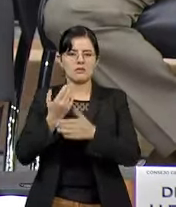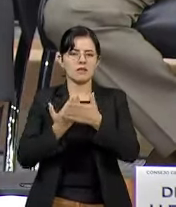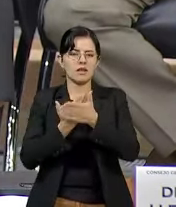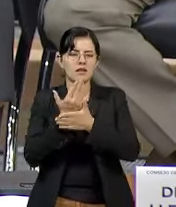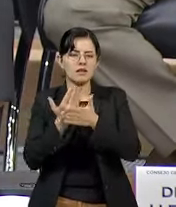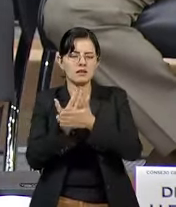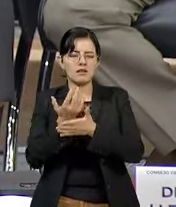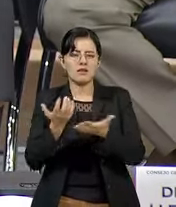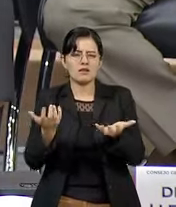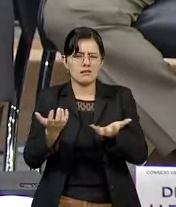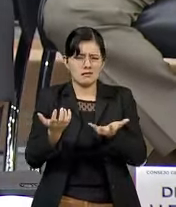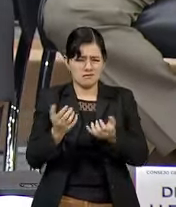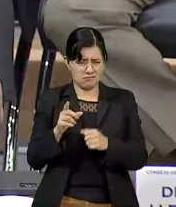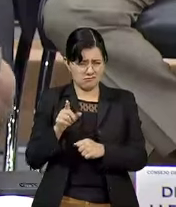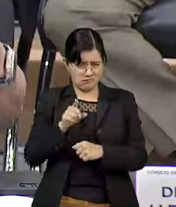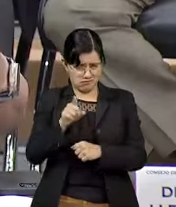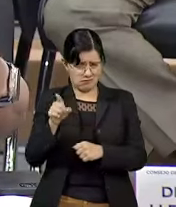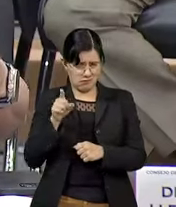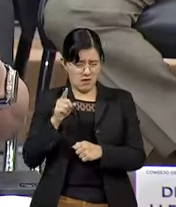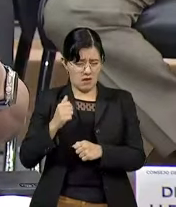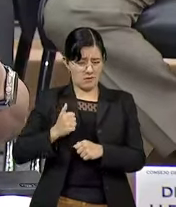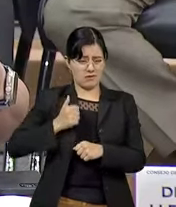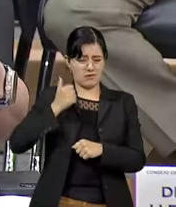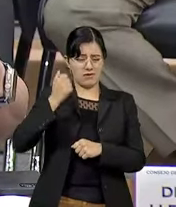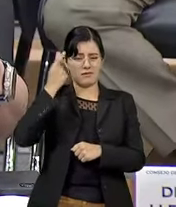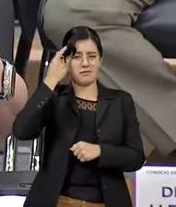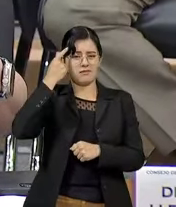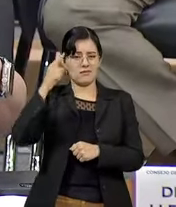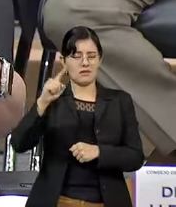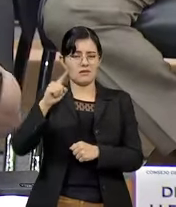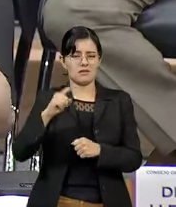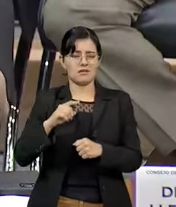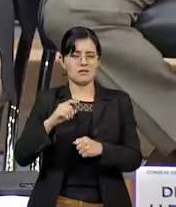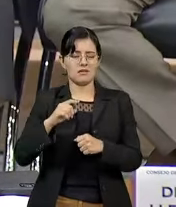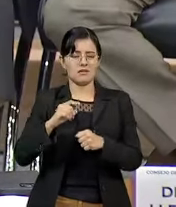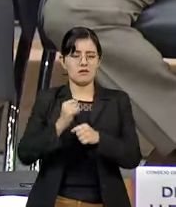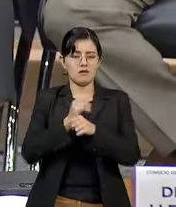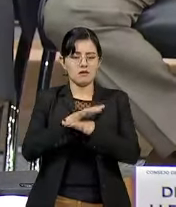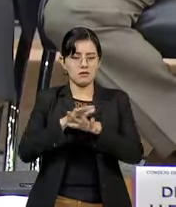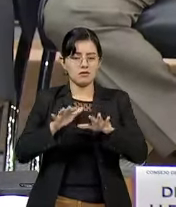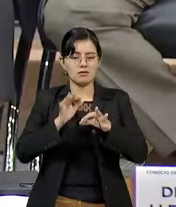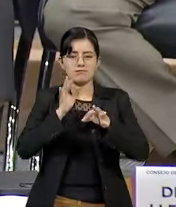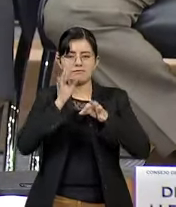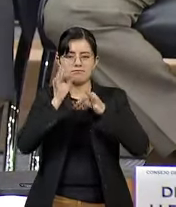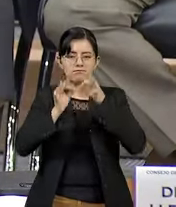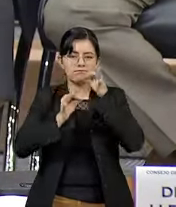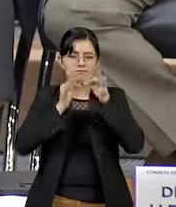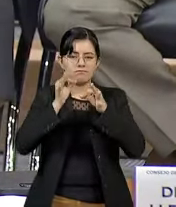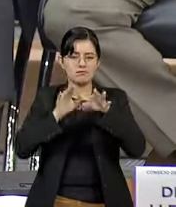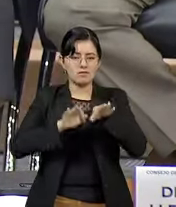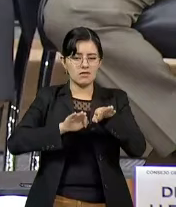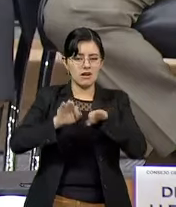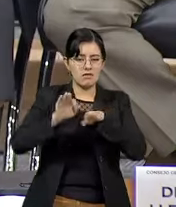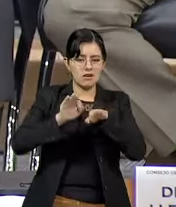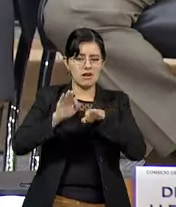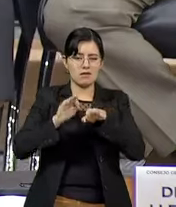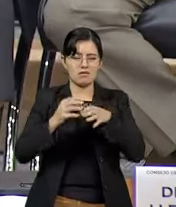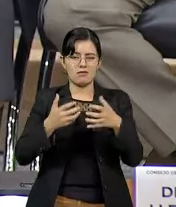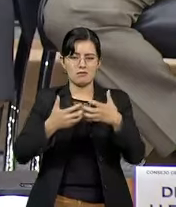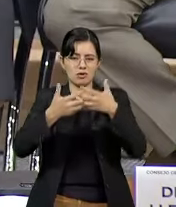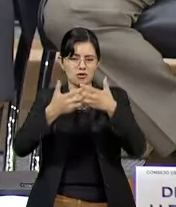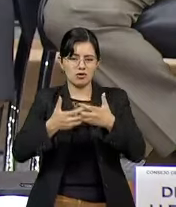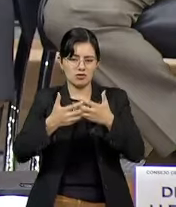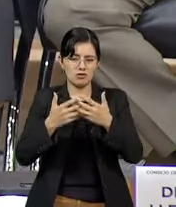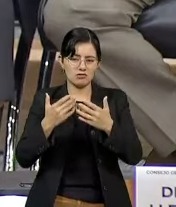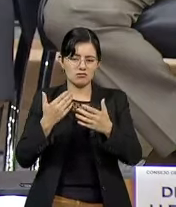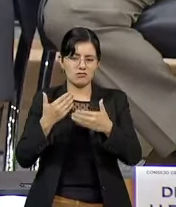las mañaneras no son un espacio de exposición del trabajo realizado o del trabajo